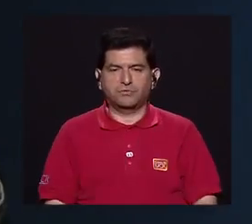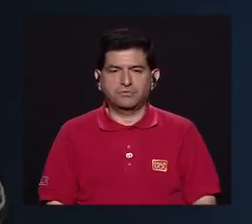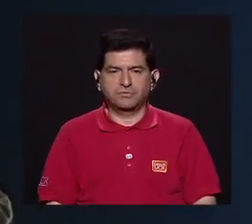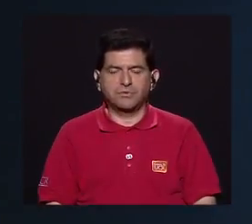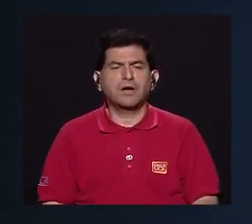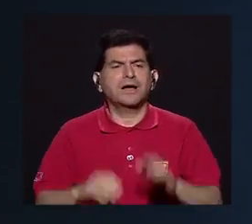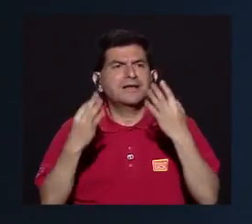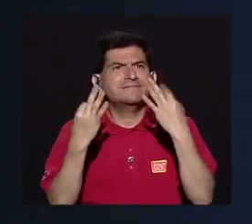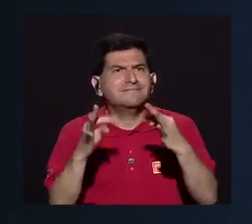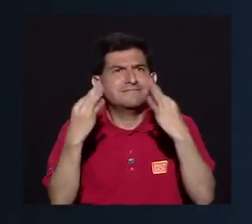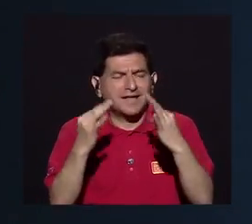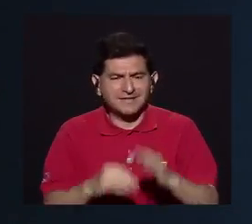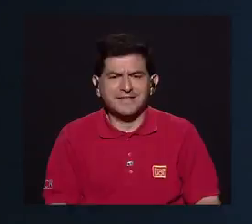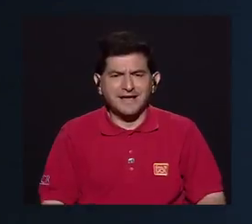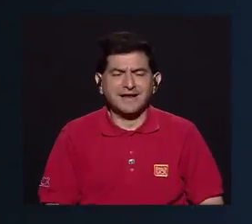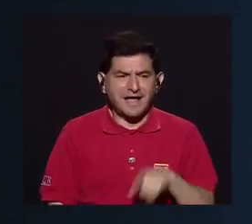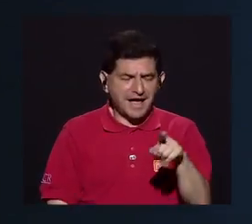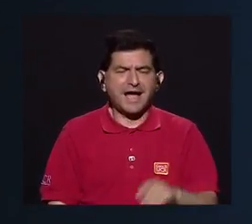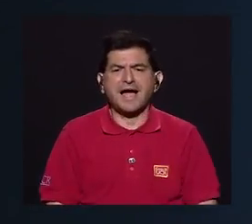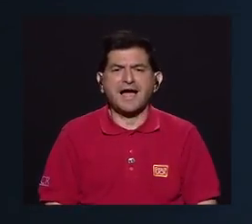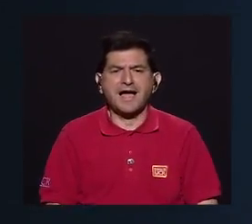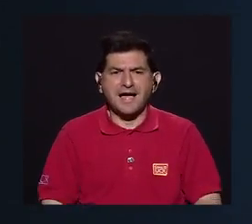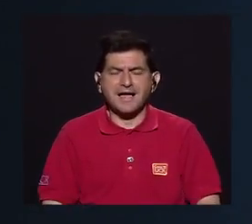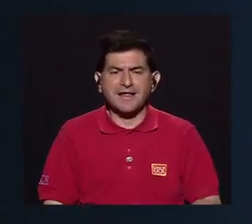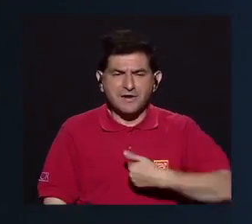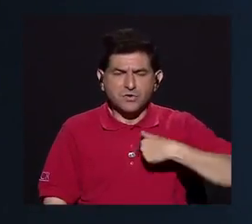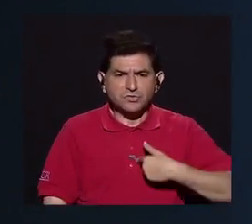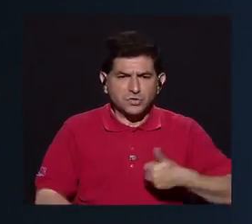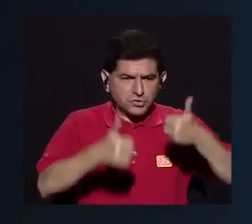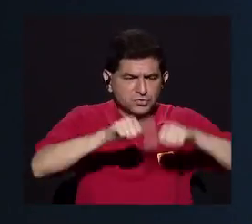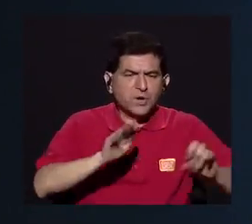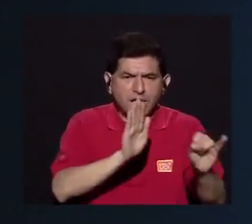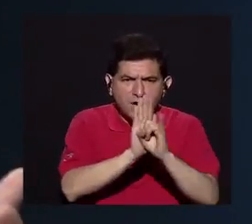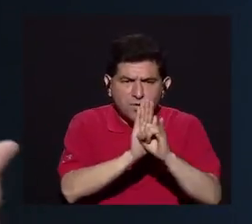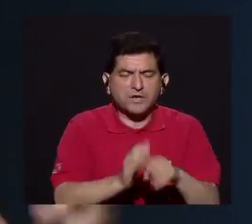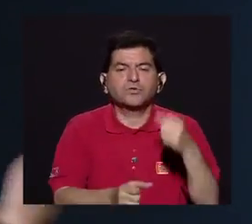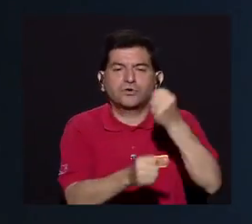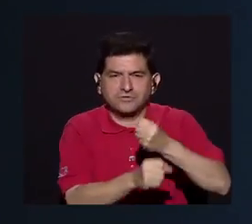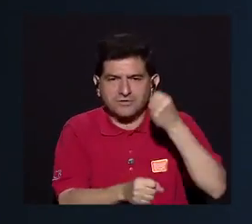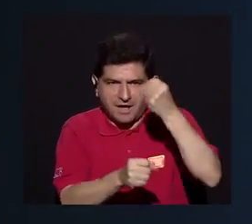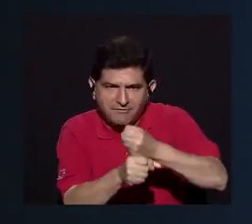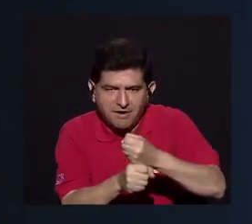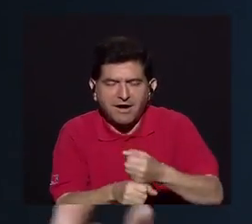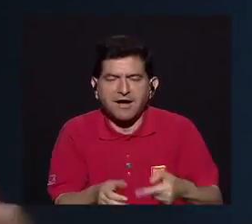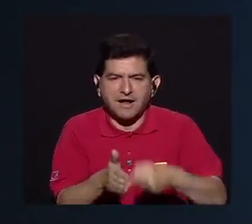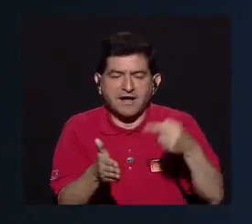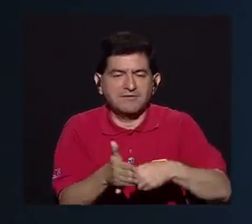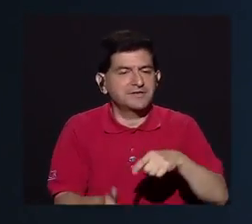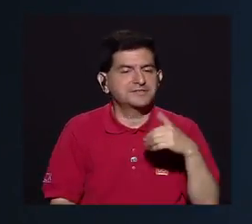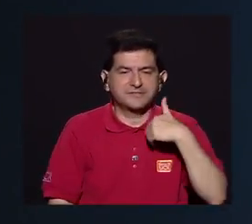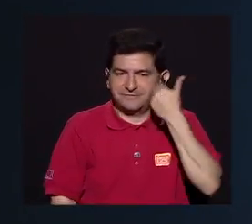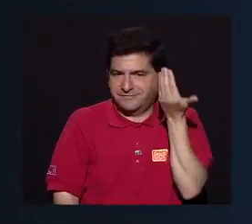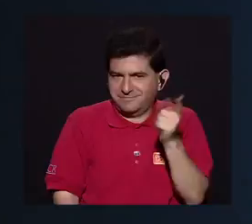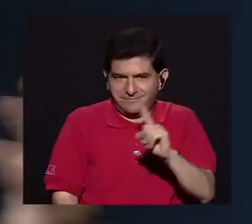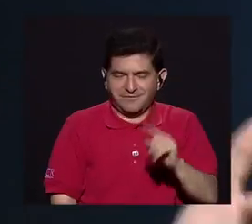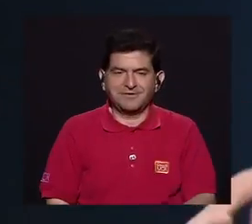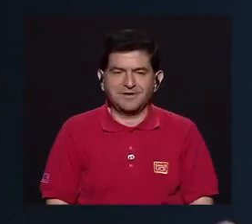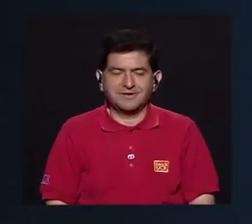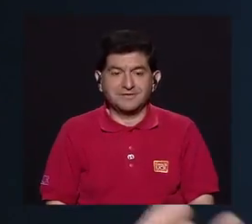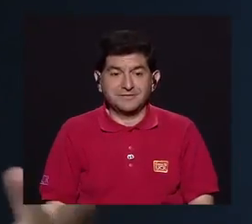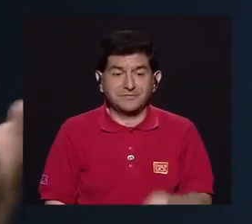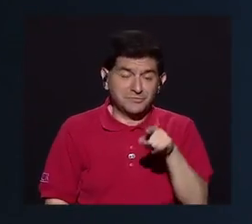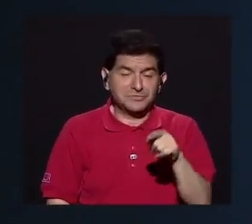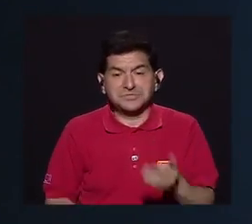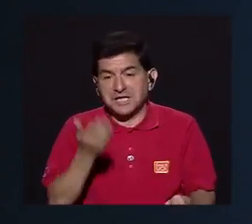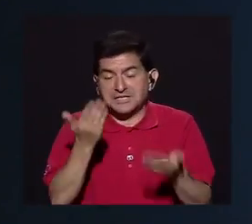manera logremos encuentro de identidades para mejorarnos? Entonces, tenemos que trabajar. A veces no es fácil, sucede hasta en